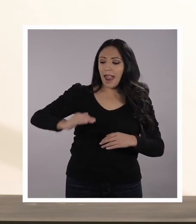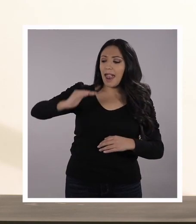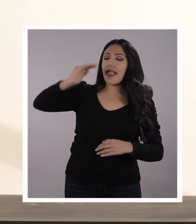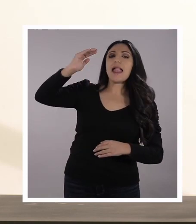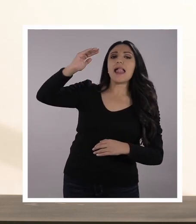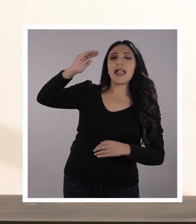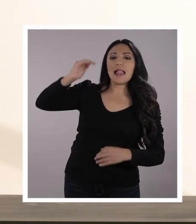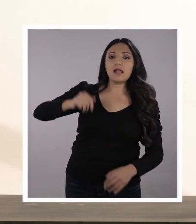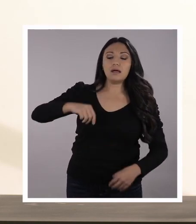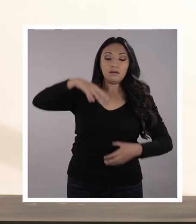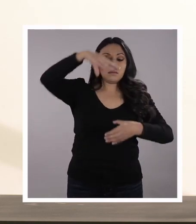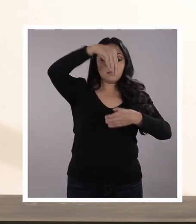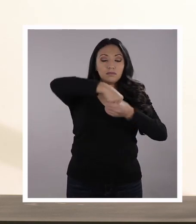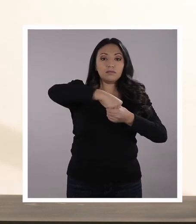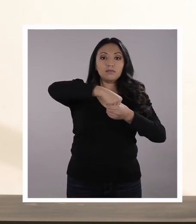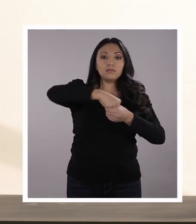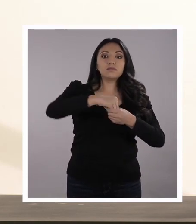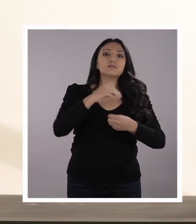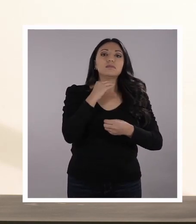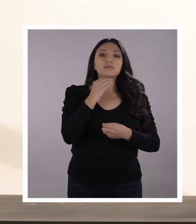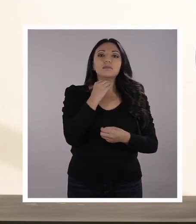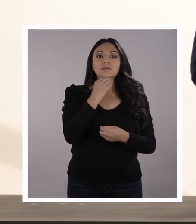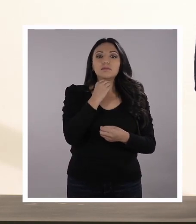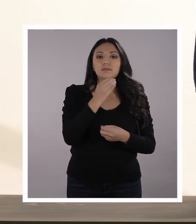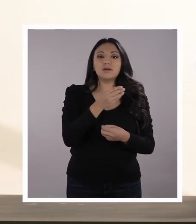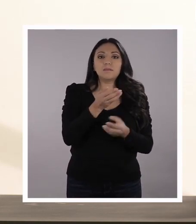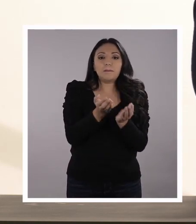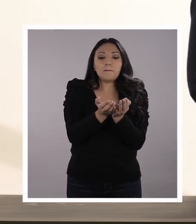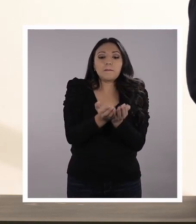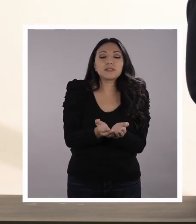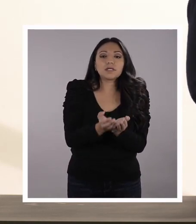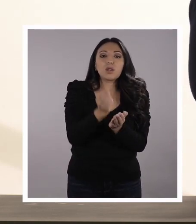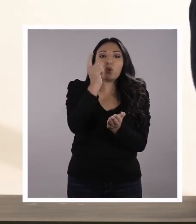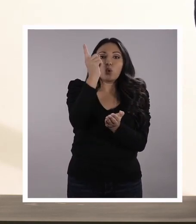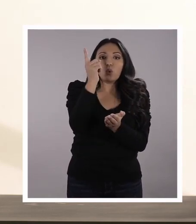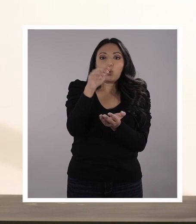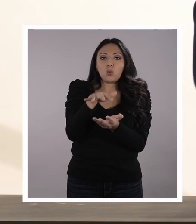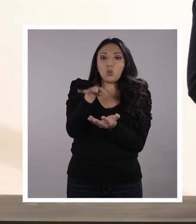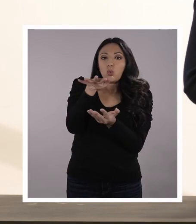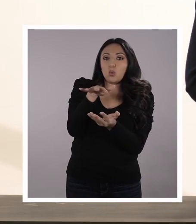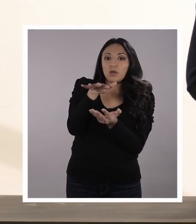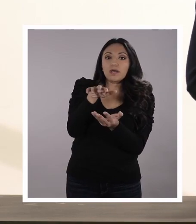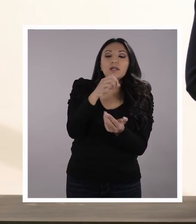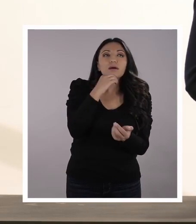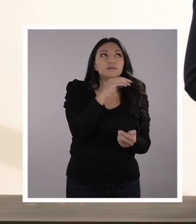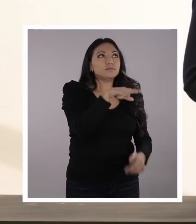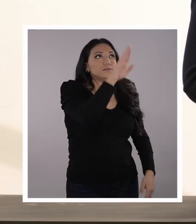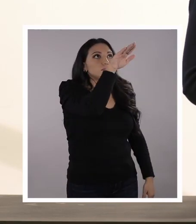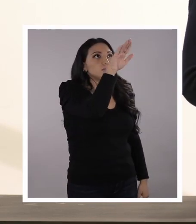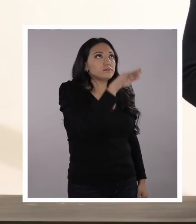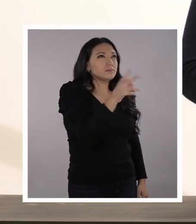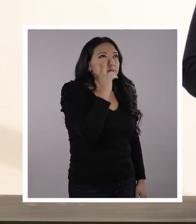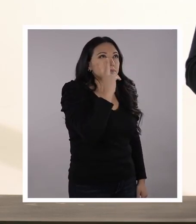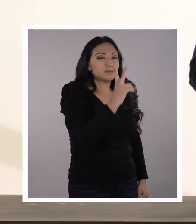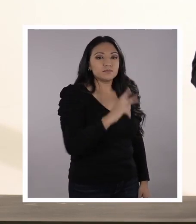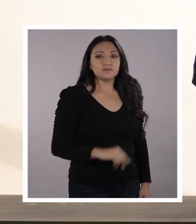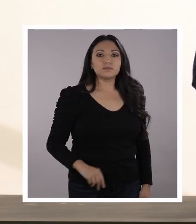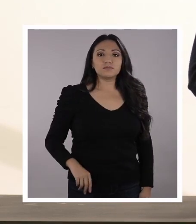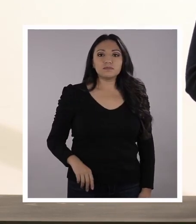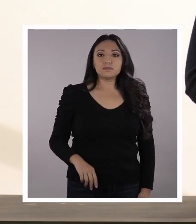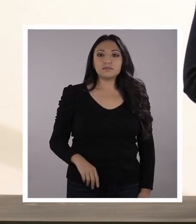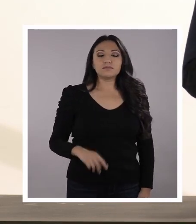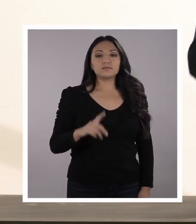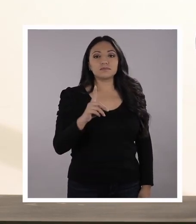agua si dentro del recipiente colocamos algo que pese un kilo. ¿Tienes en tu vitrina mágica algo? Por ahí creo que había, por ahí ¿sí? creo que había. Espérenme un